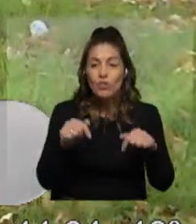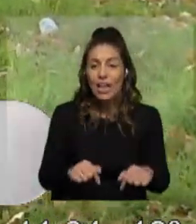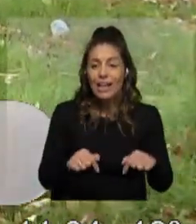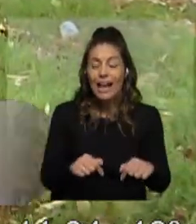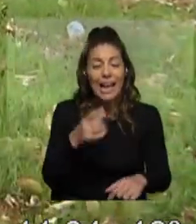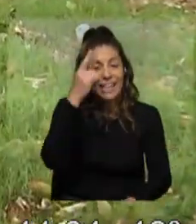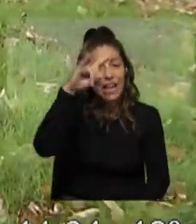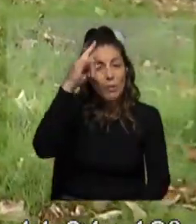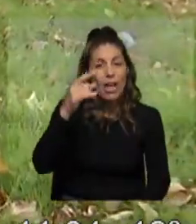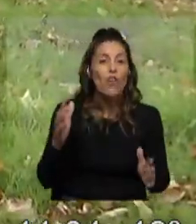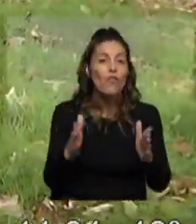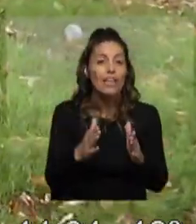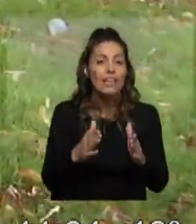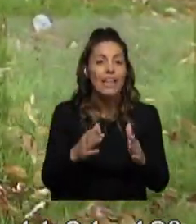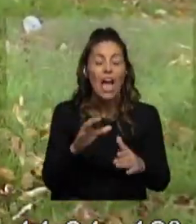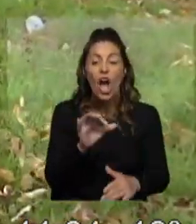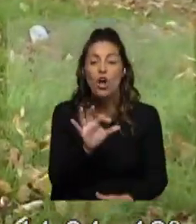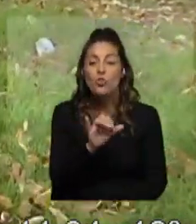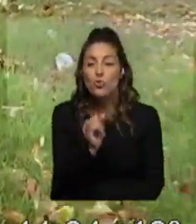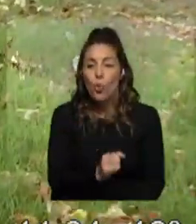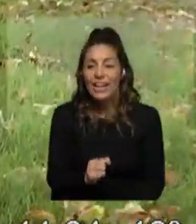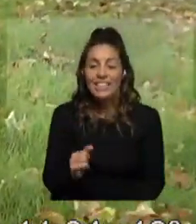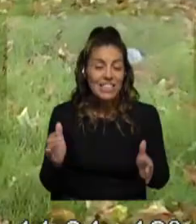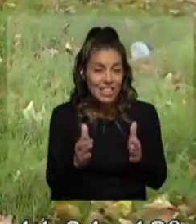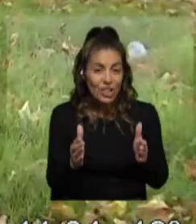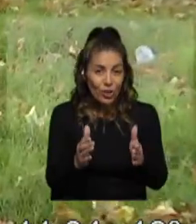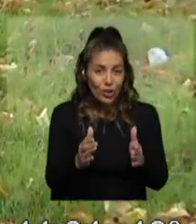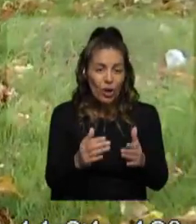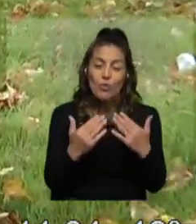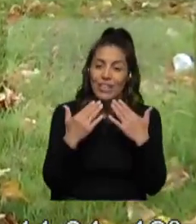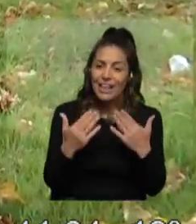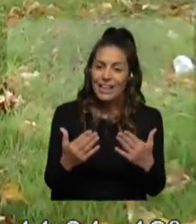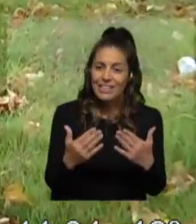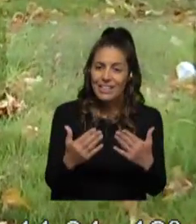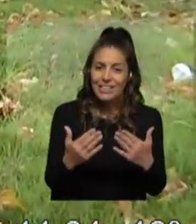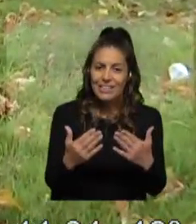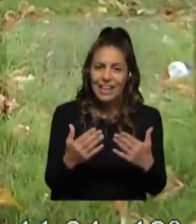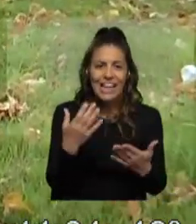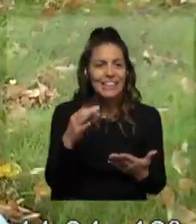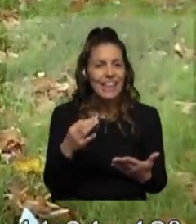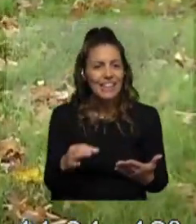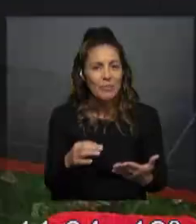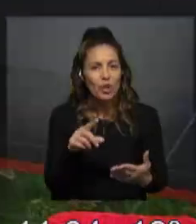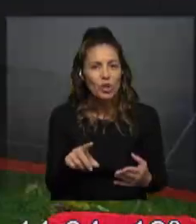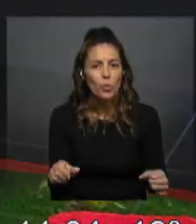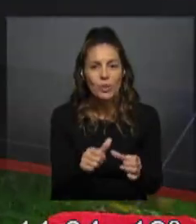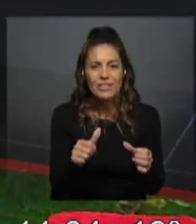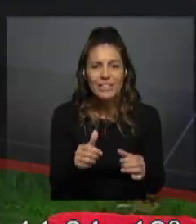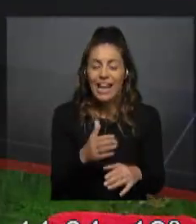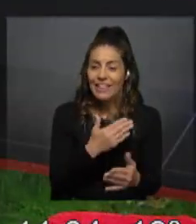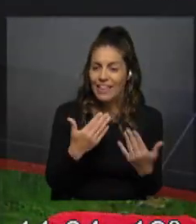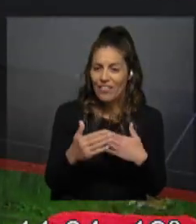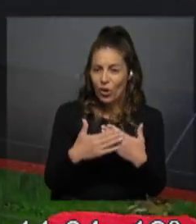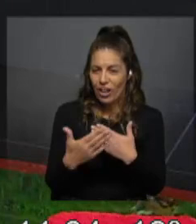el Prado, frente a Suárez Chico, como me acabo de enterar aquí, gracias a esta descripción que acabaste de hacer antes de hablar con la